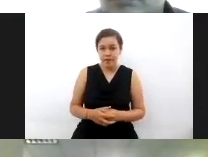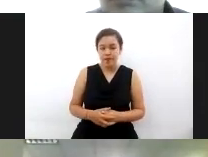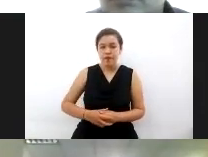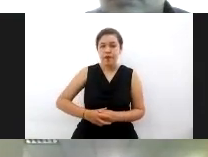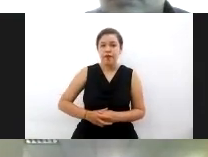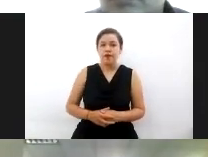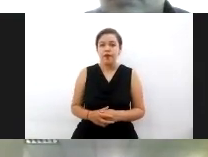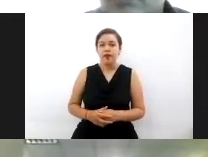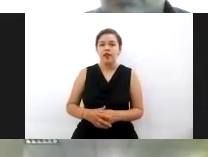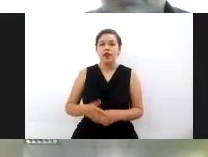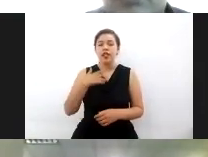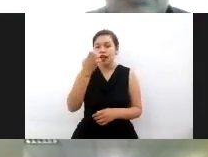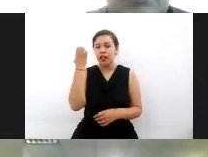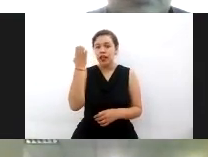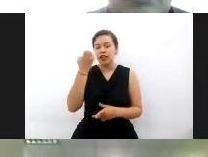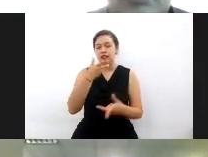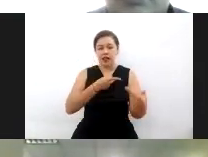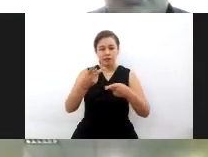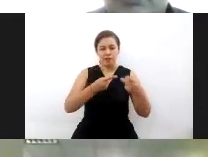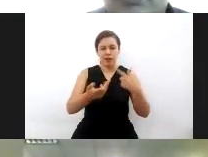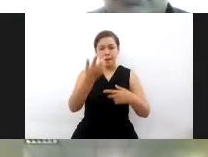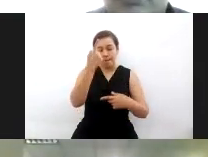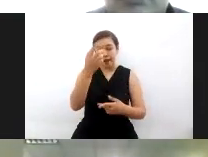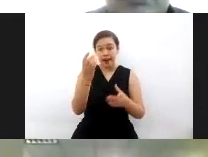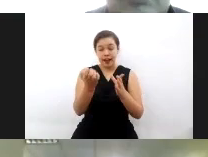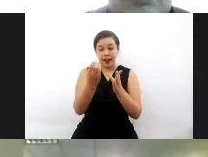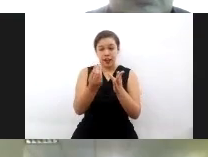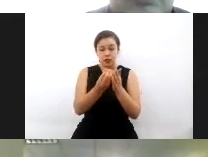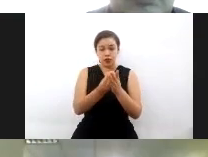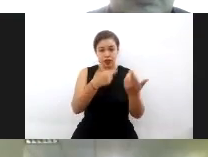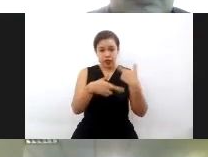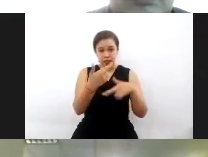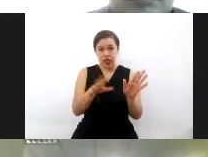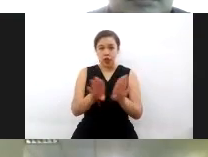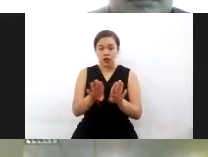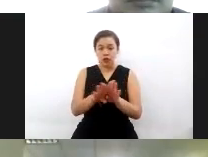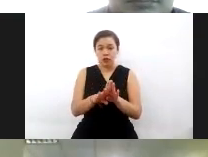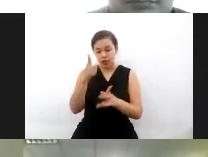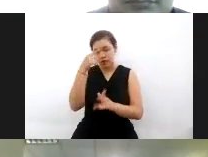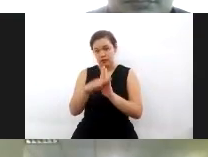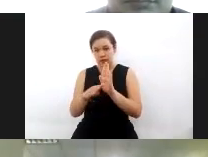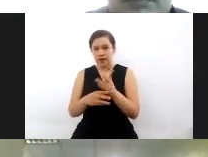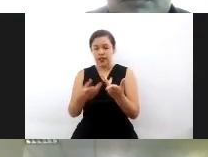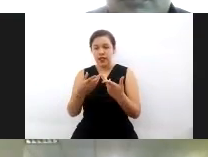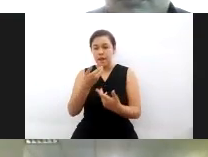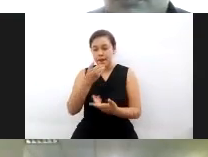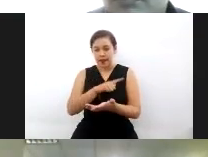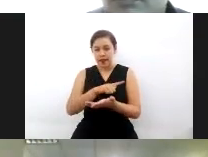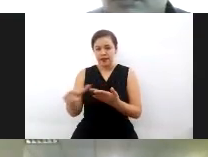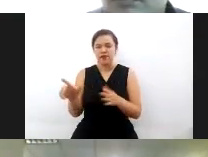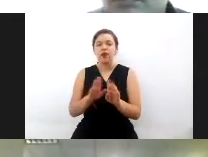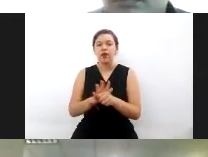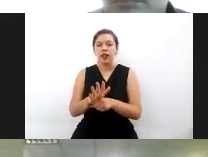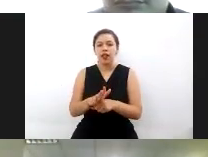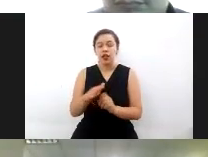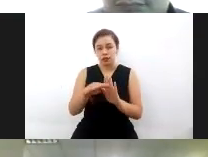¿Cómo preparo a la escuela para el regreso a clases? Pues bueno, las medidas sanitarias específicas de salud, higiene y limpieza. Vamos a ver los procedimientos de limpieza